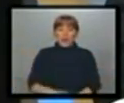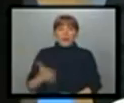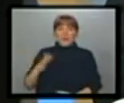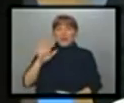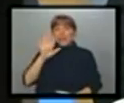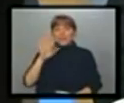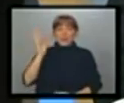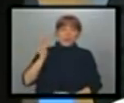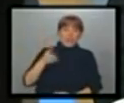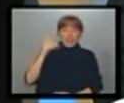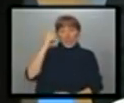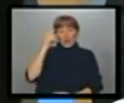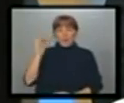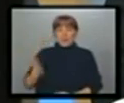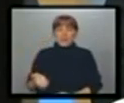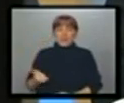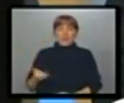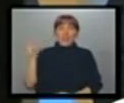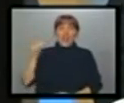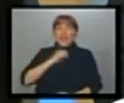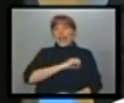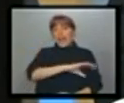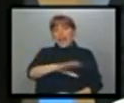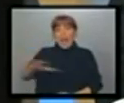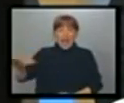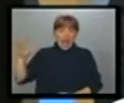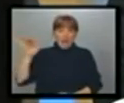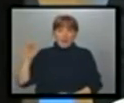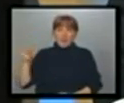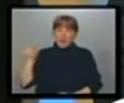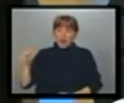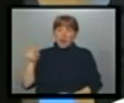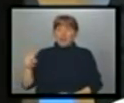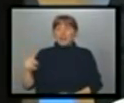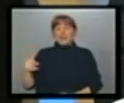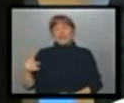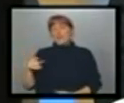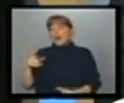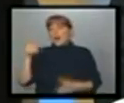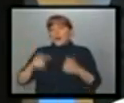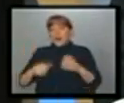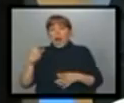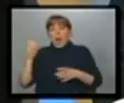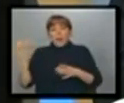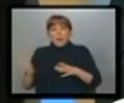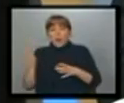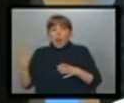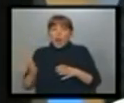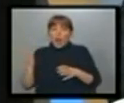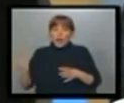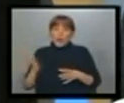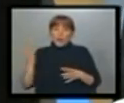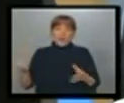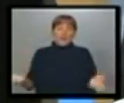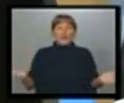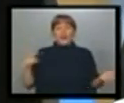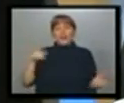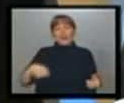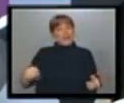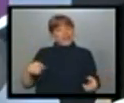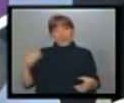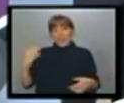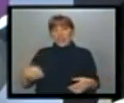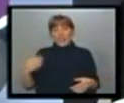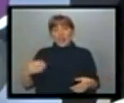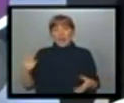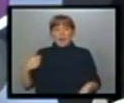5 y un 10%, con lo cual el productor ahí va a tener un golpe más a su bolsillo en plena cosecha de soja. Bueno, esto es lo que te decíamos